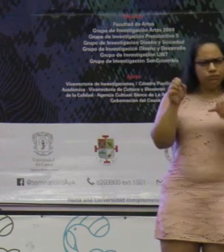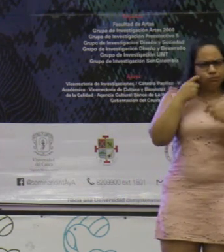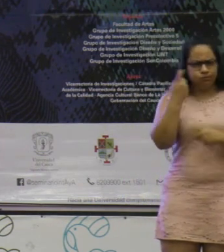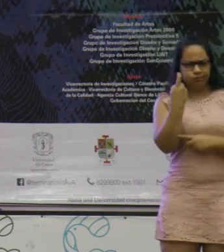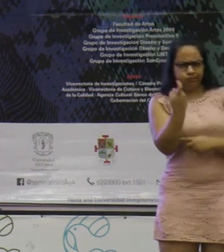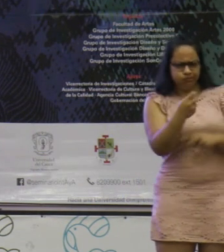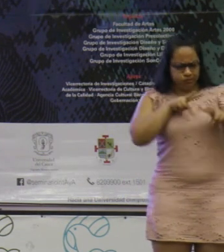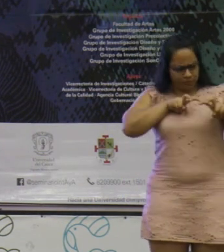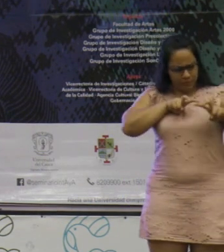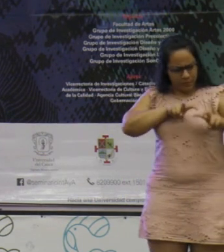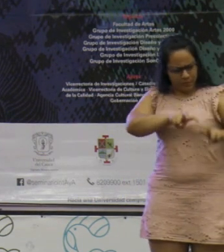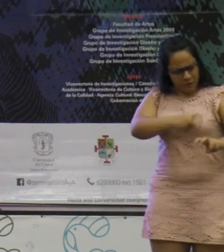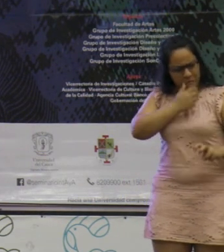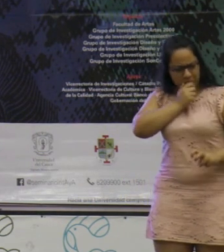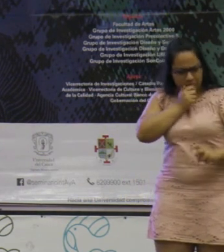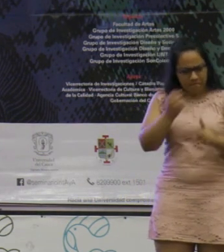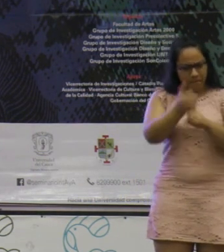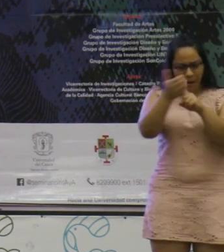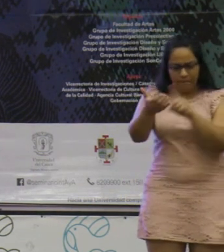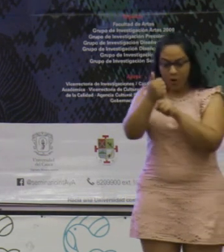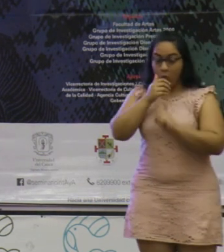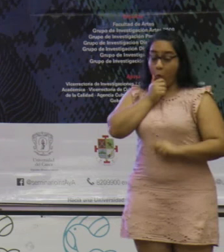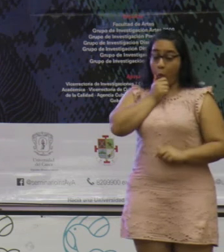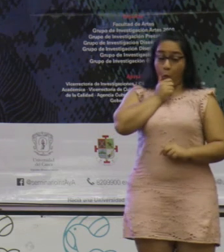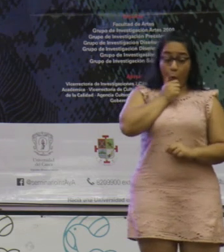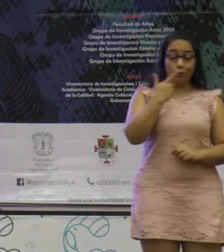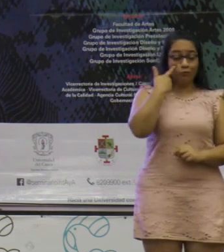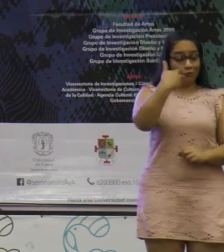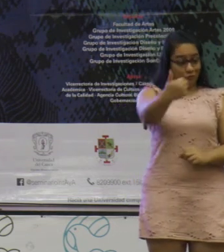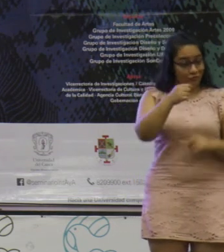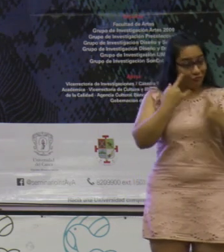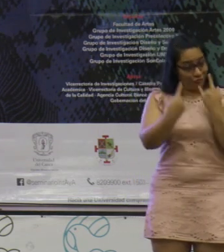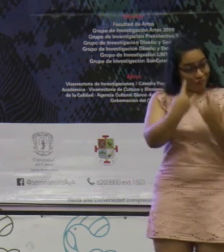rastreos pormenorizados, encuentra uno cosas muy simpáticas y muy